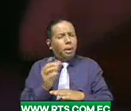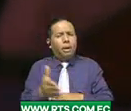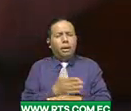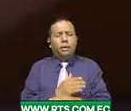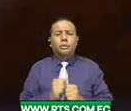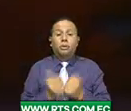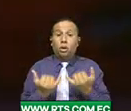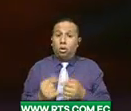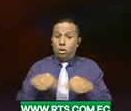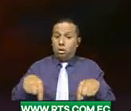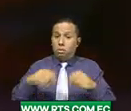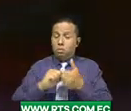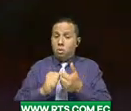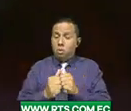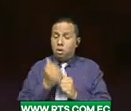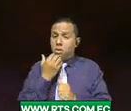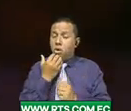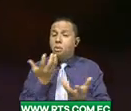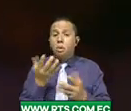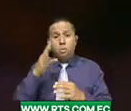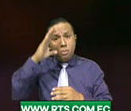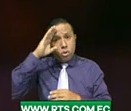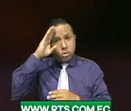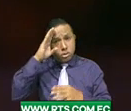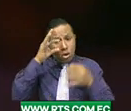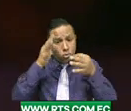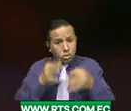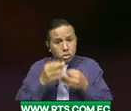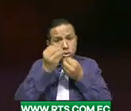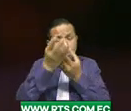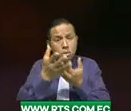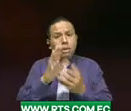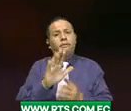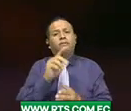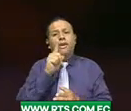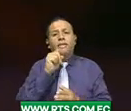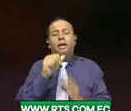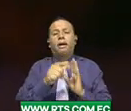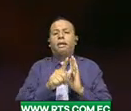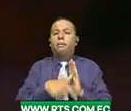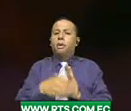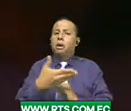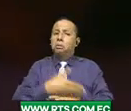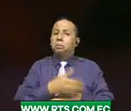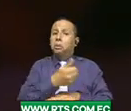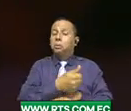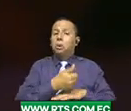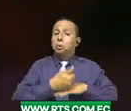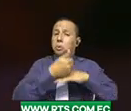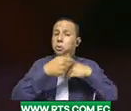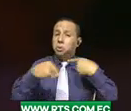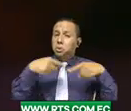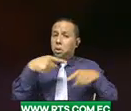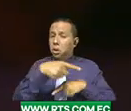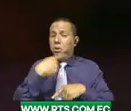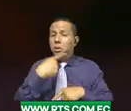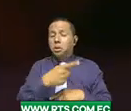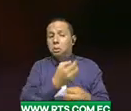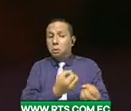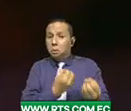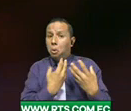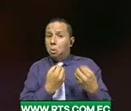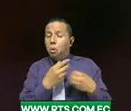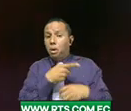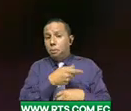información que se está dando. La policía todavía no se ha pronunciado. Dentro de pocos minutos sabemos que el jefe de la zona, del circuito, pues